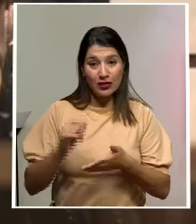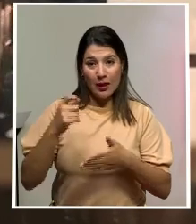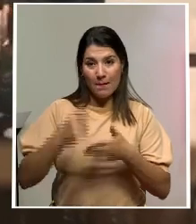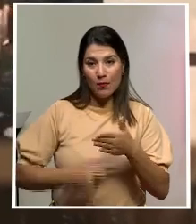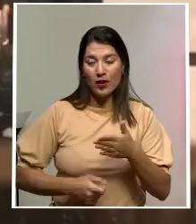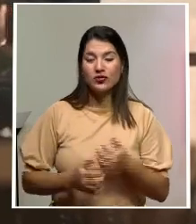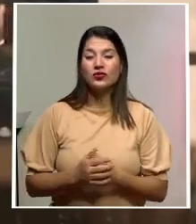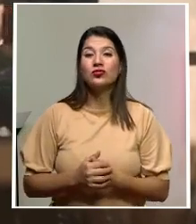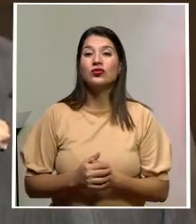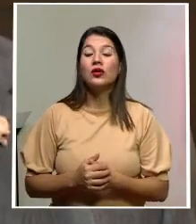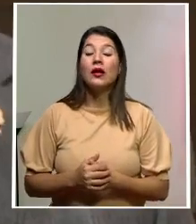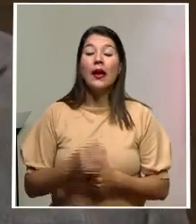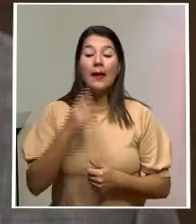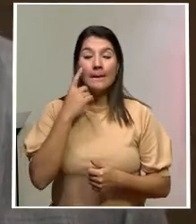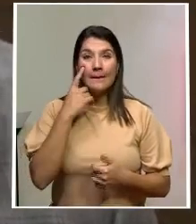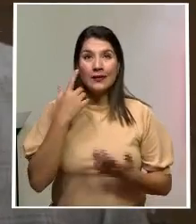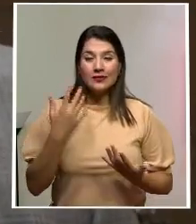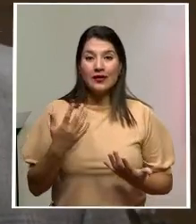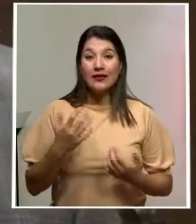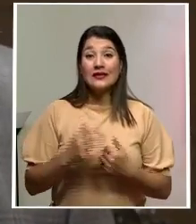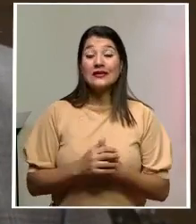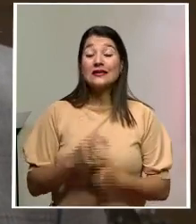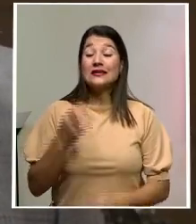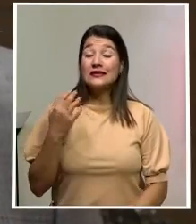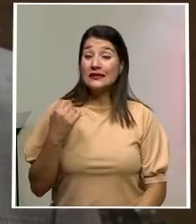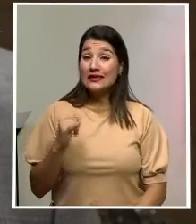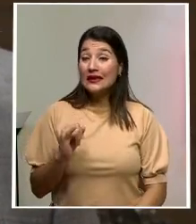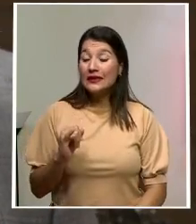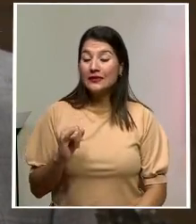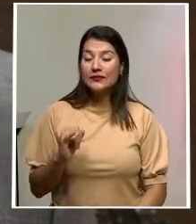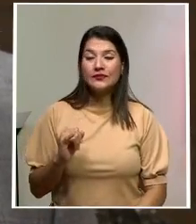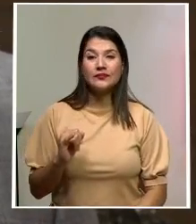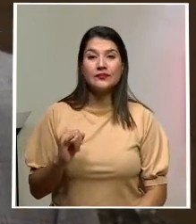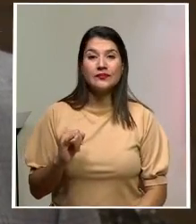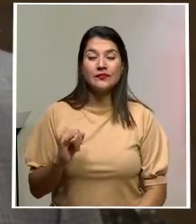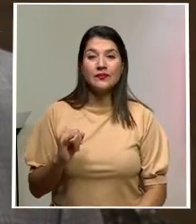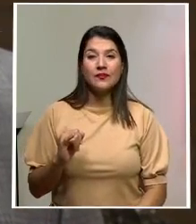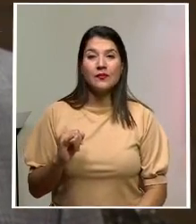Un poco es que si se